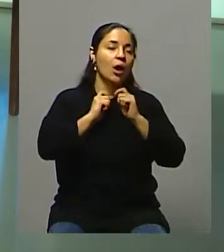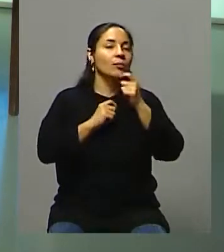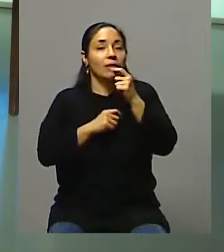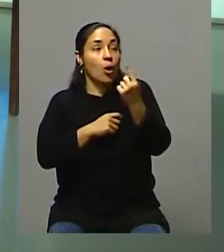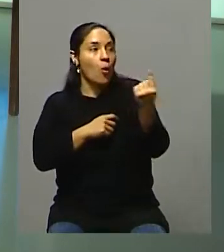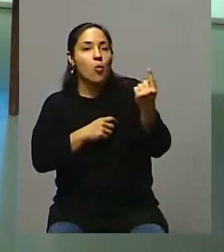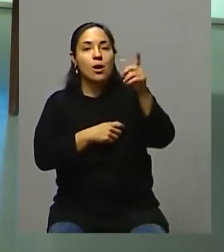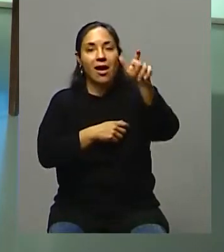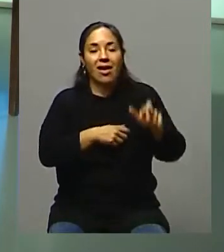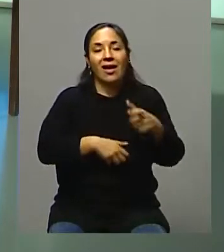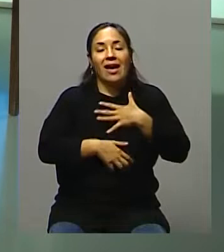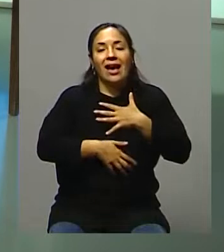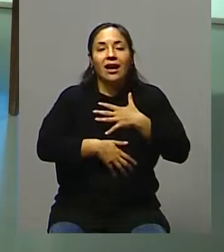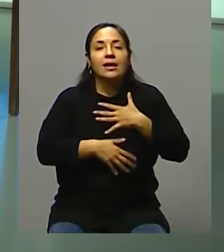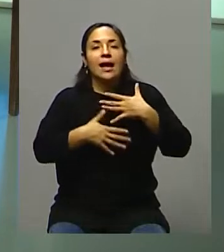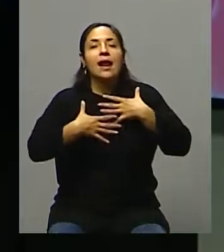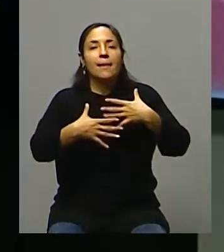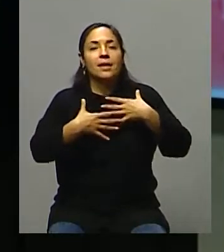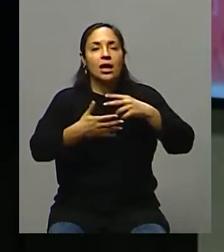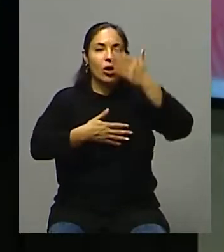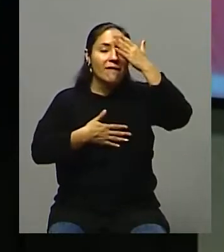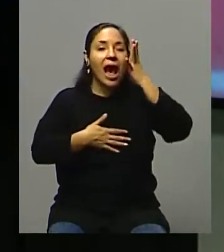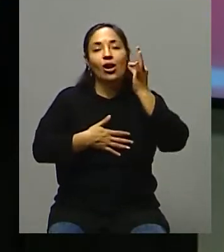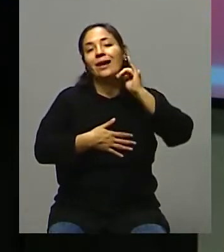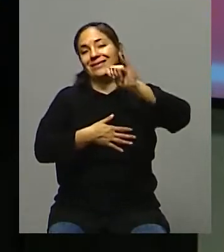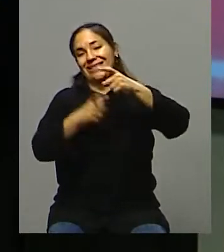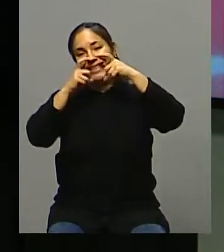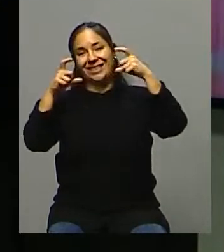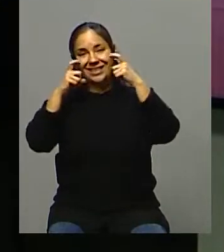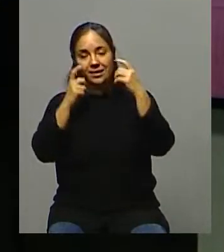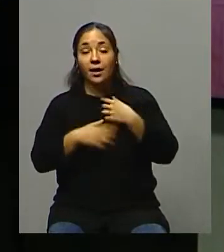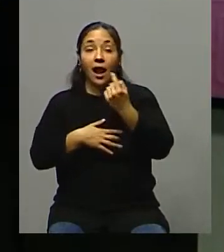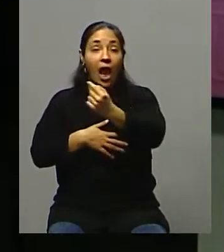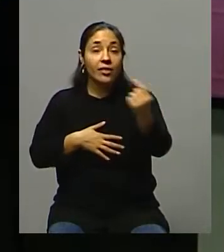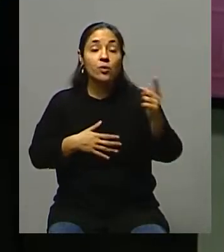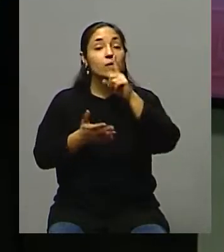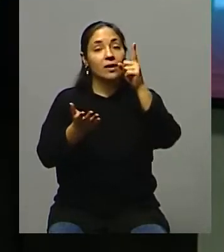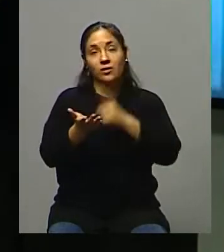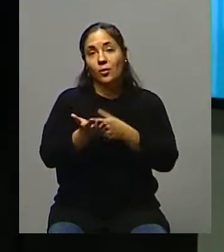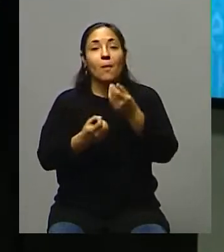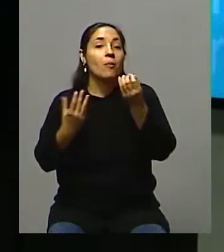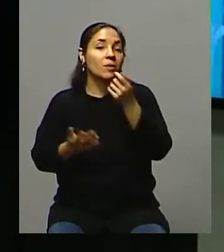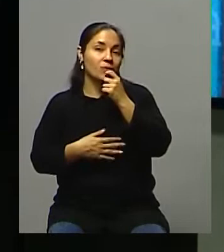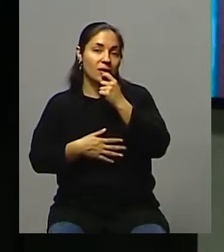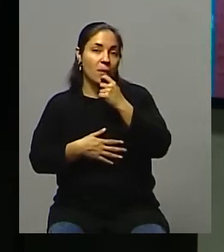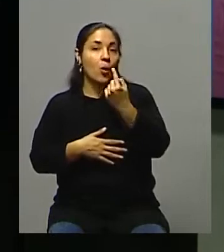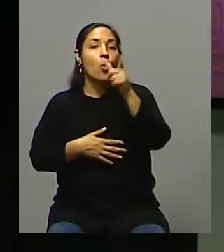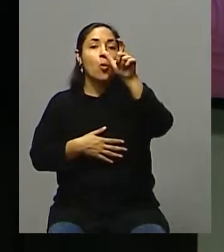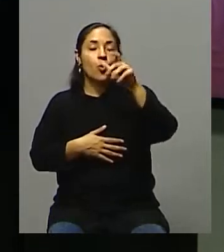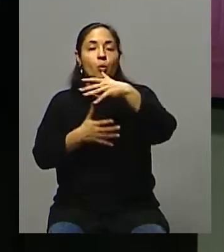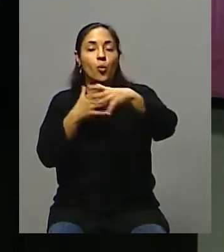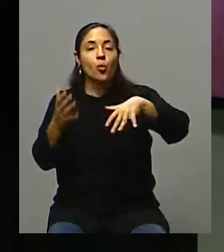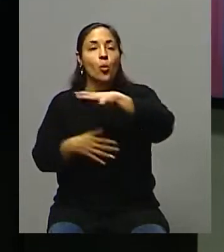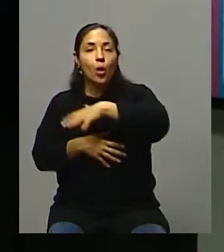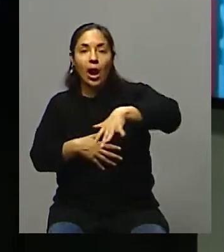¿no? Bueno, es una opción, ¿no? Incluso lo decían cuando ya empezó a hablarse del barbijo optativo, decían, bueno, ¿por qué no en un lugar, ya sea un centro médico,